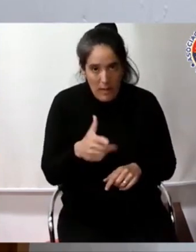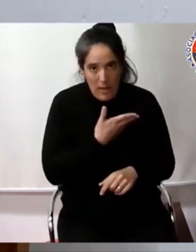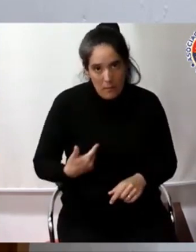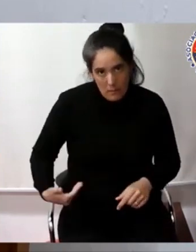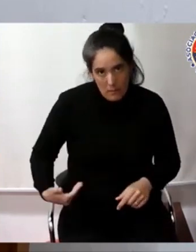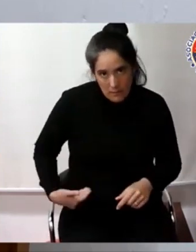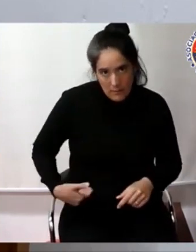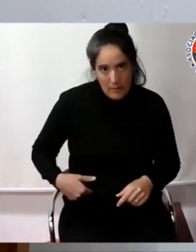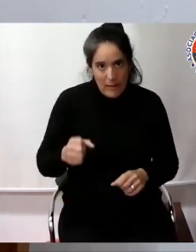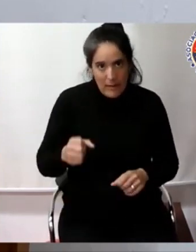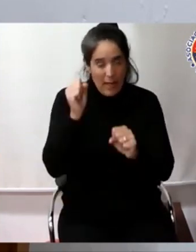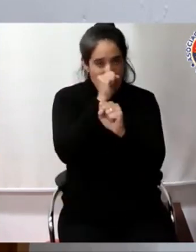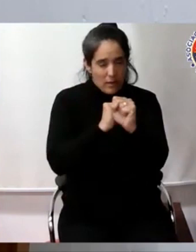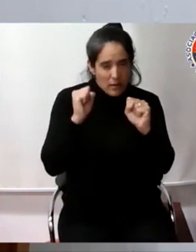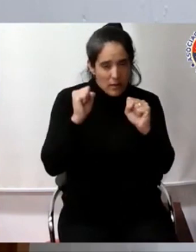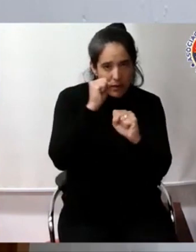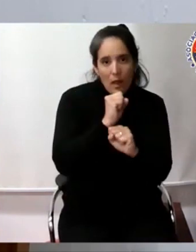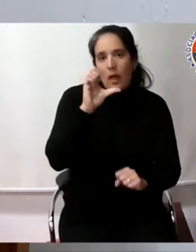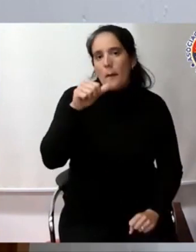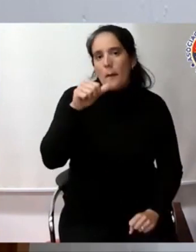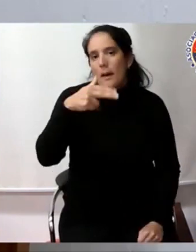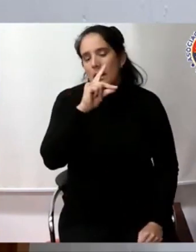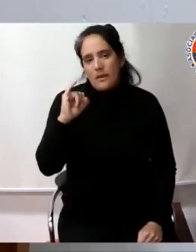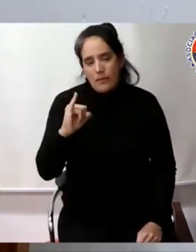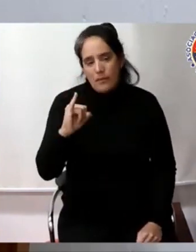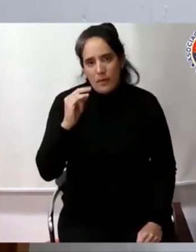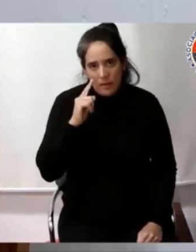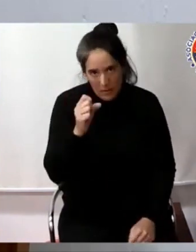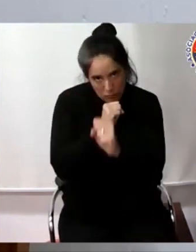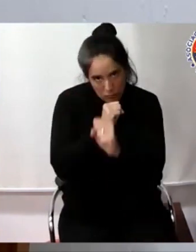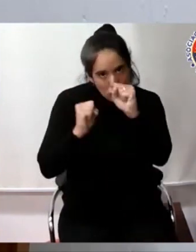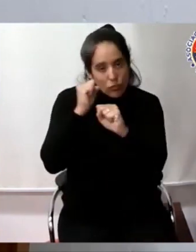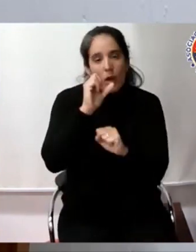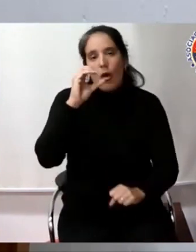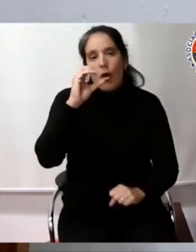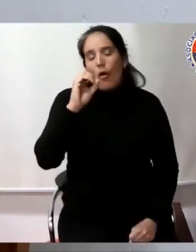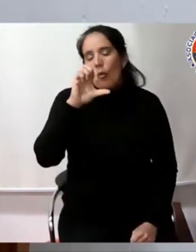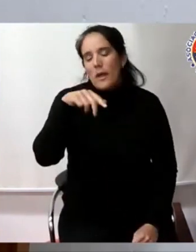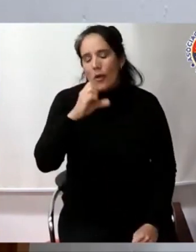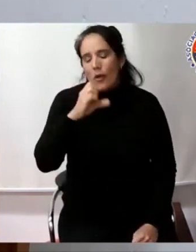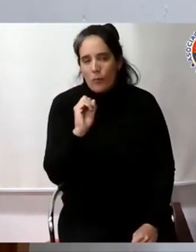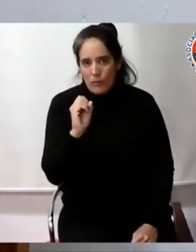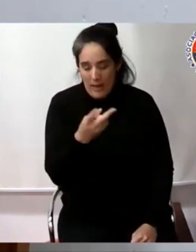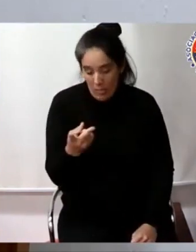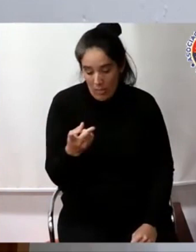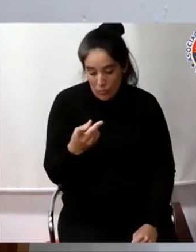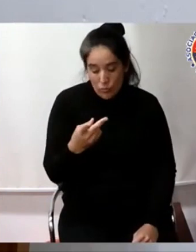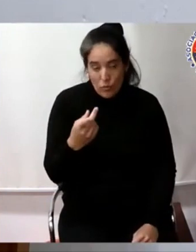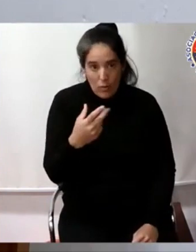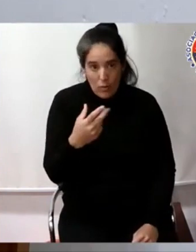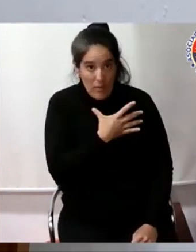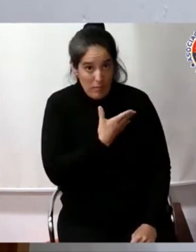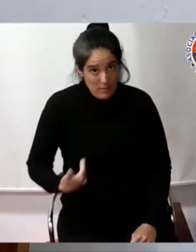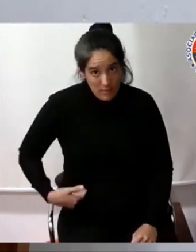ingeniera Silvana emmaldi y al directorio de urcea ingeniera Silvana romero para que se